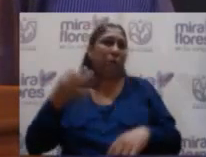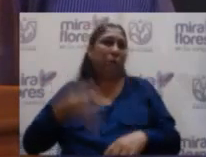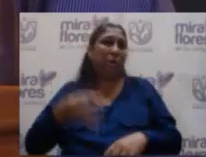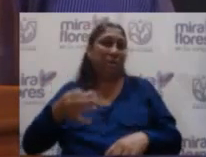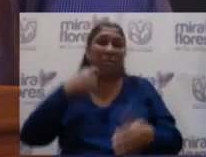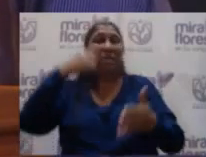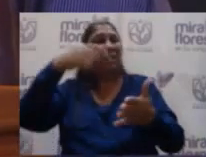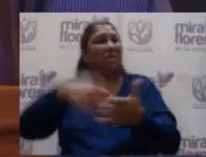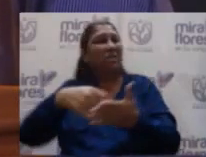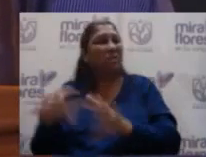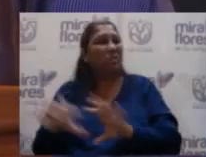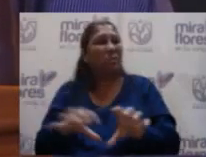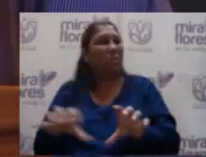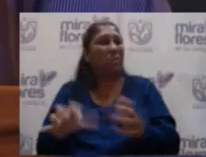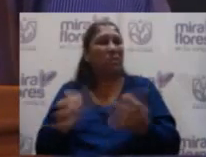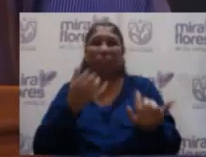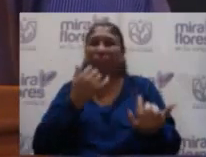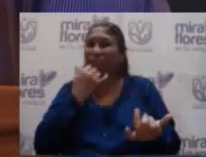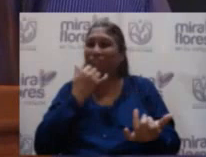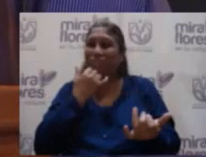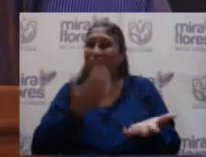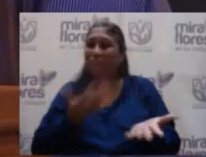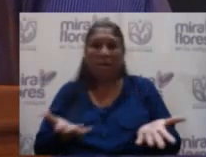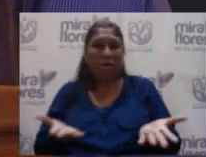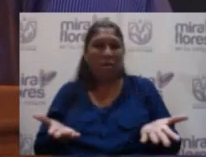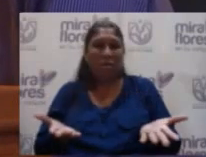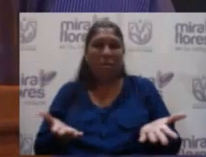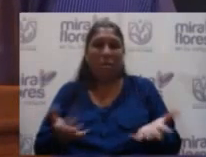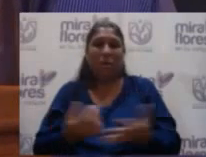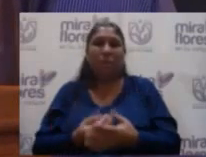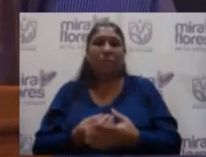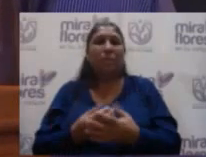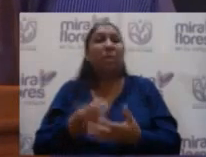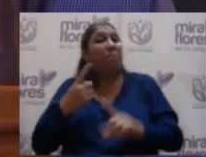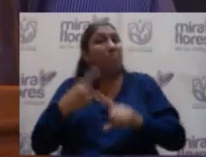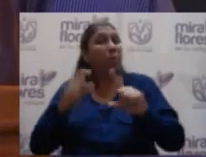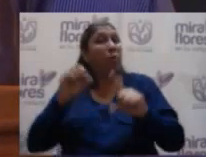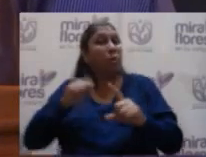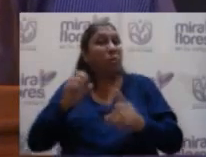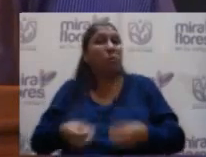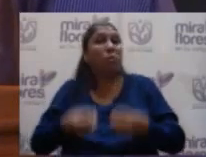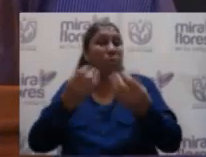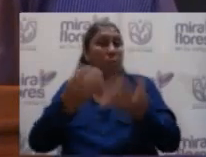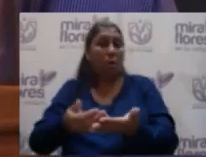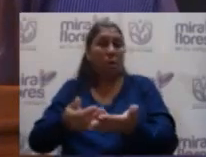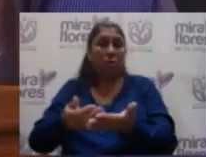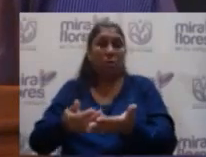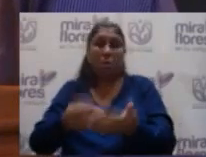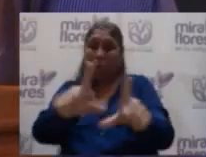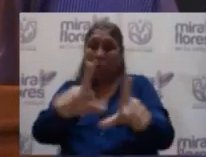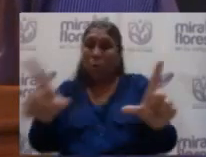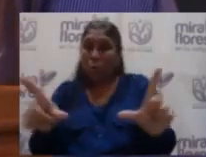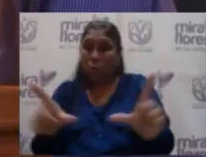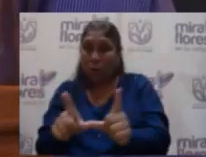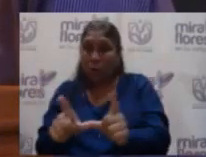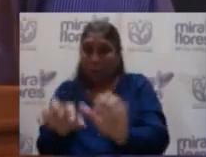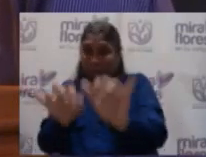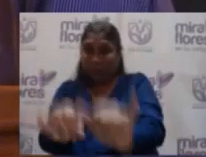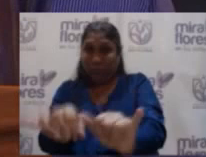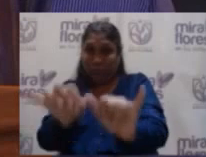a hacer, estamos mal. Si vamos a poner centros donde están las